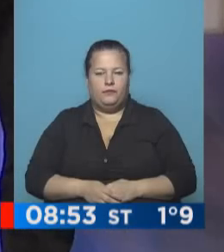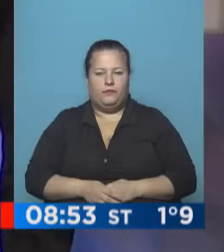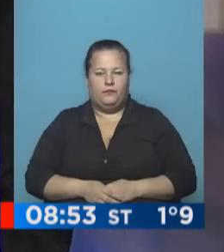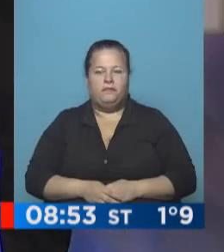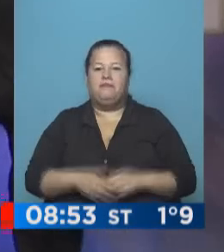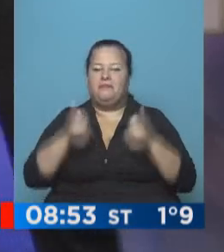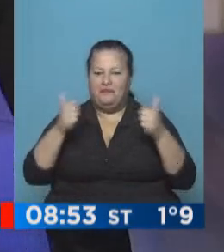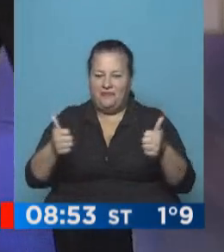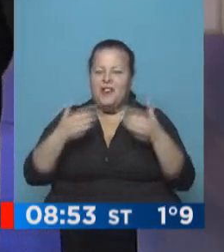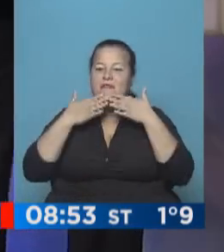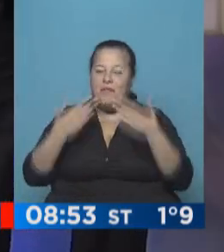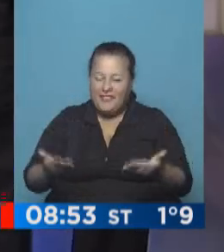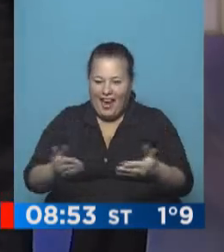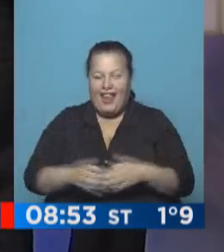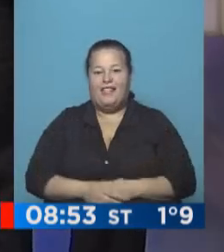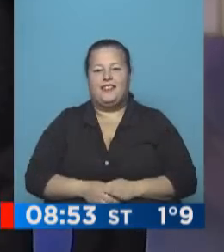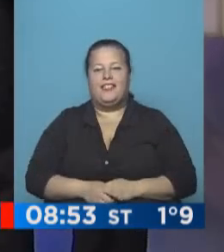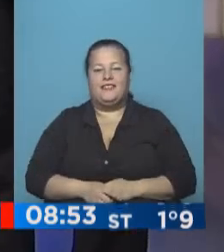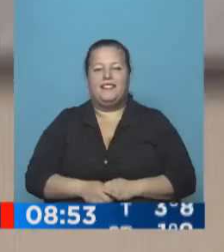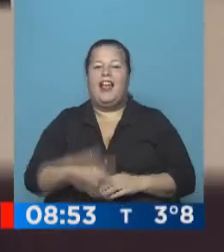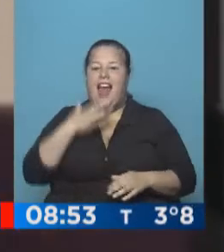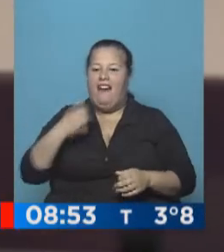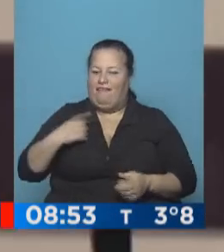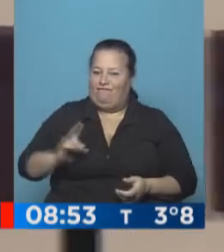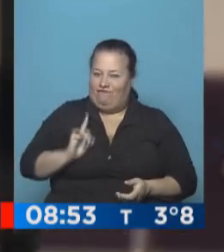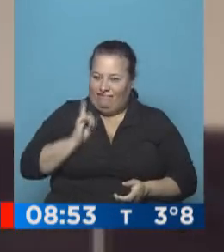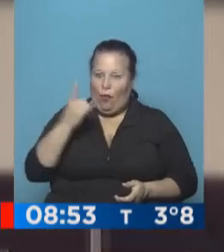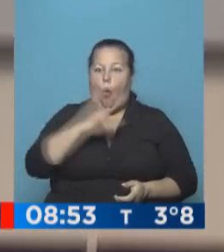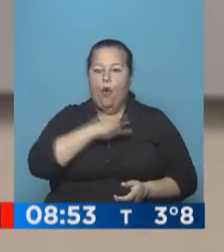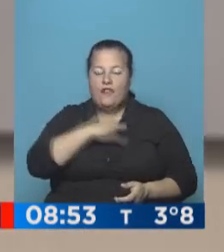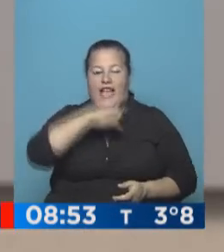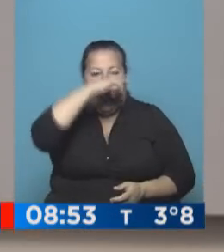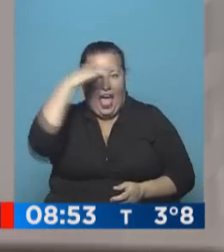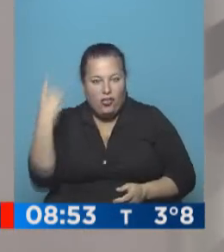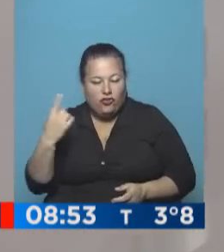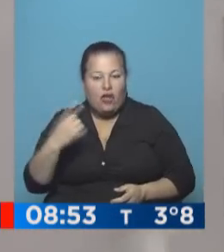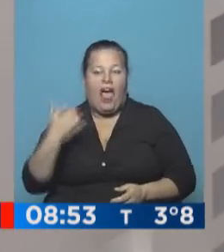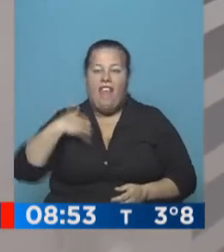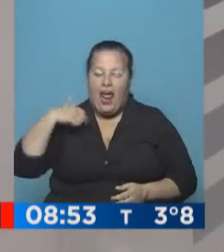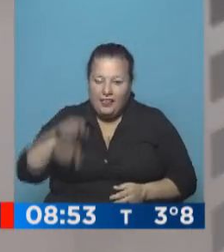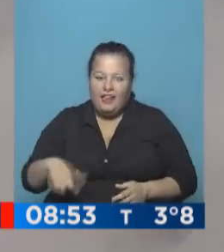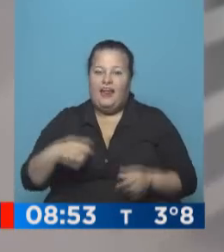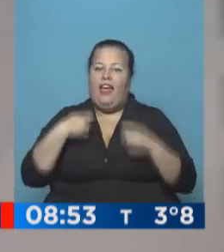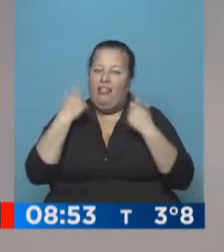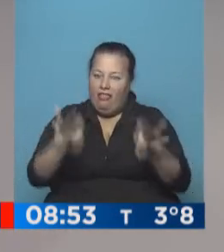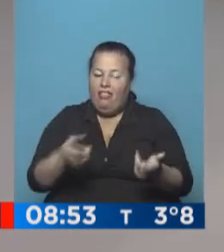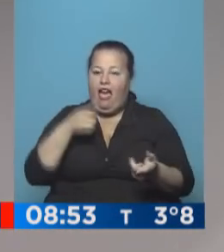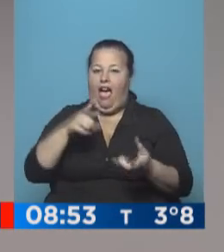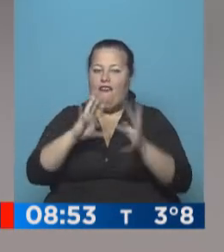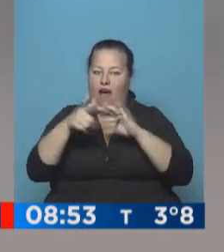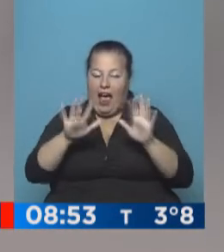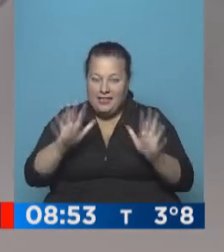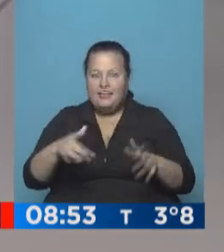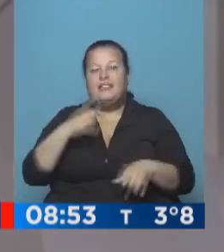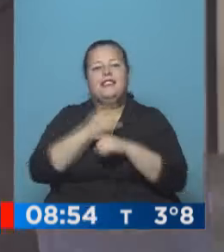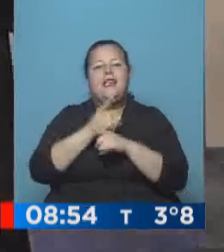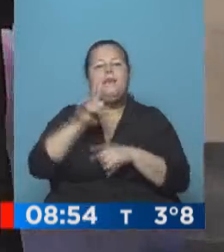muy bien Te agradezco muchísimo Rubén la verdad es un orgullo que de las universidades nacionales argentinas salgan modelos de estos que